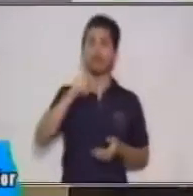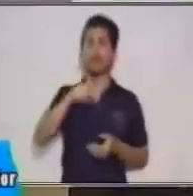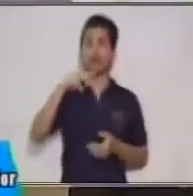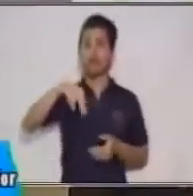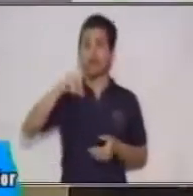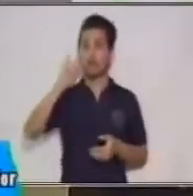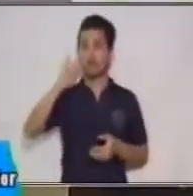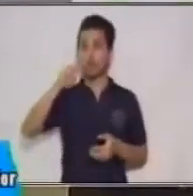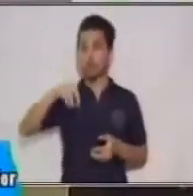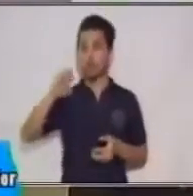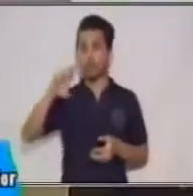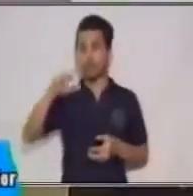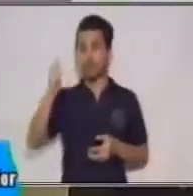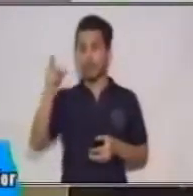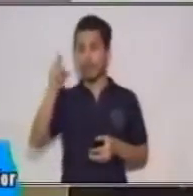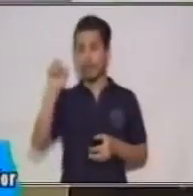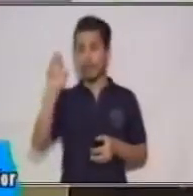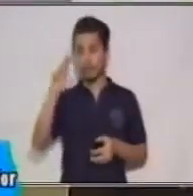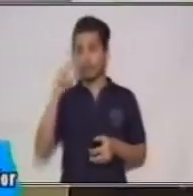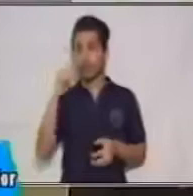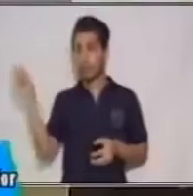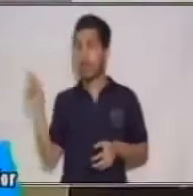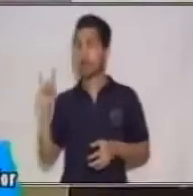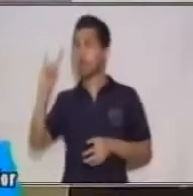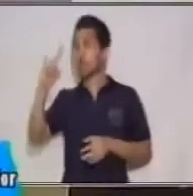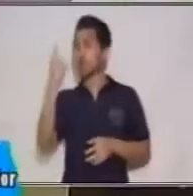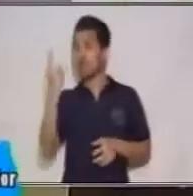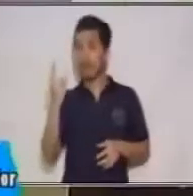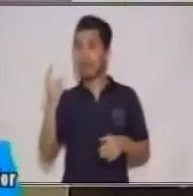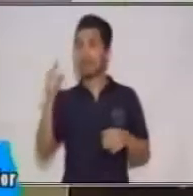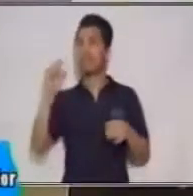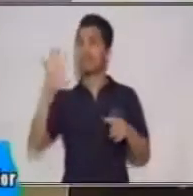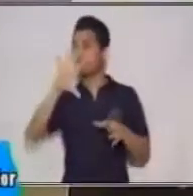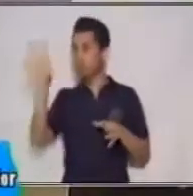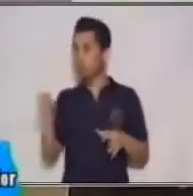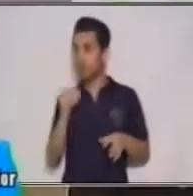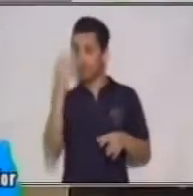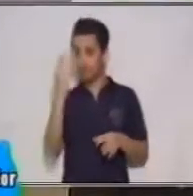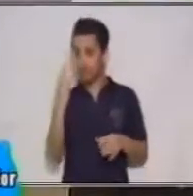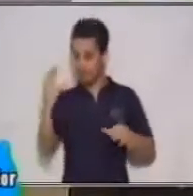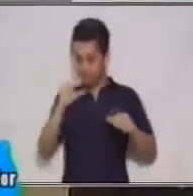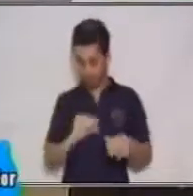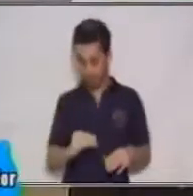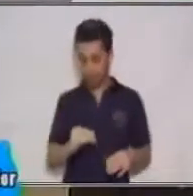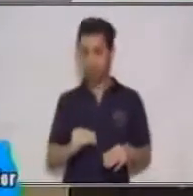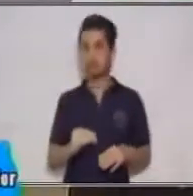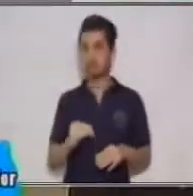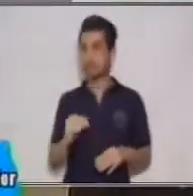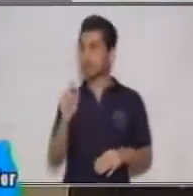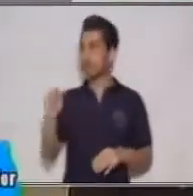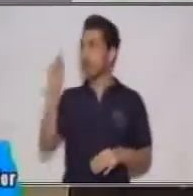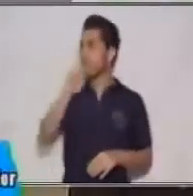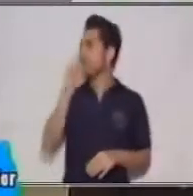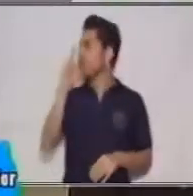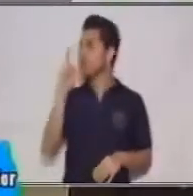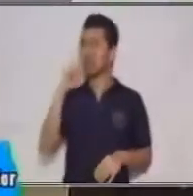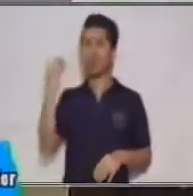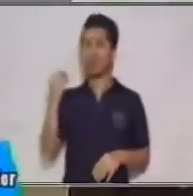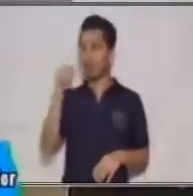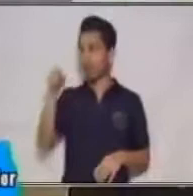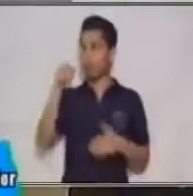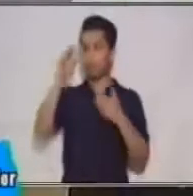3 que representa este 3 y este 1 representa es una parte pintada. Muy